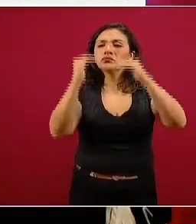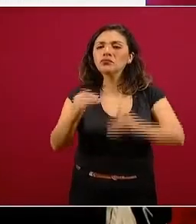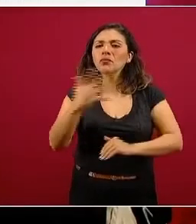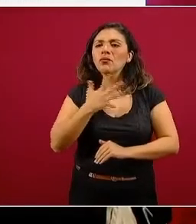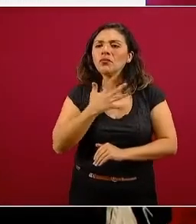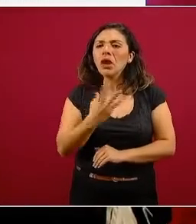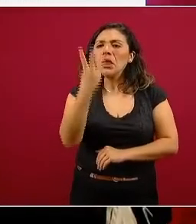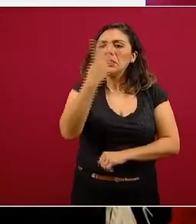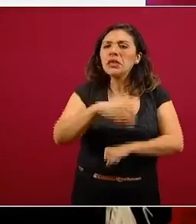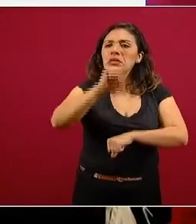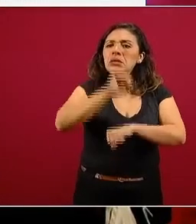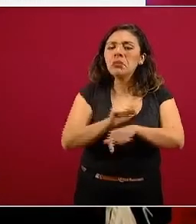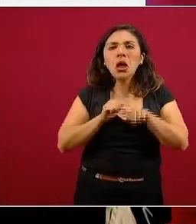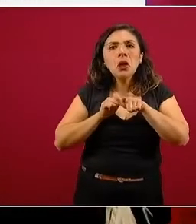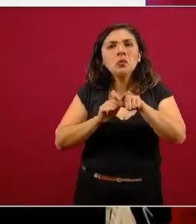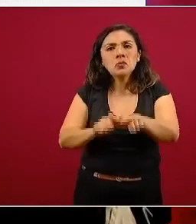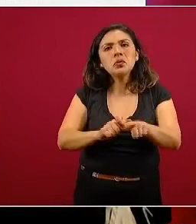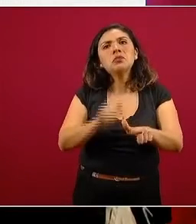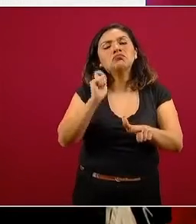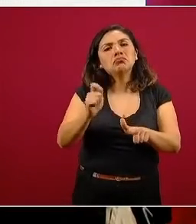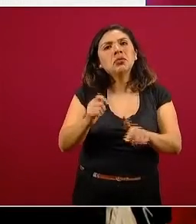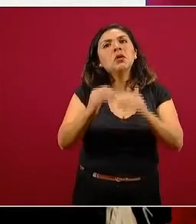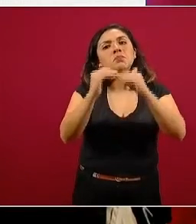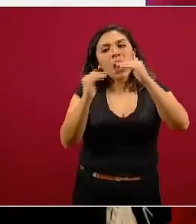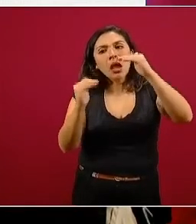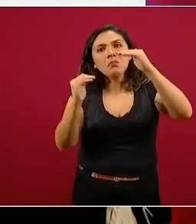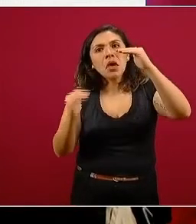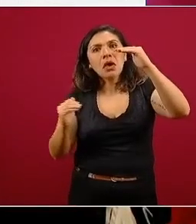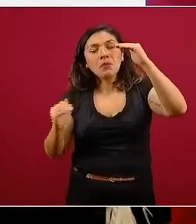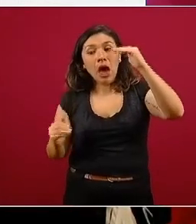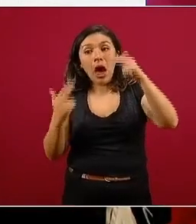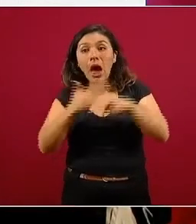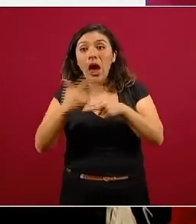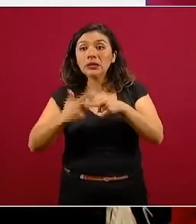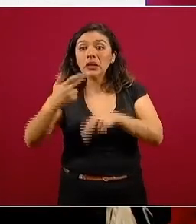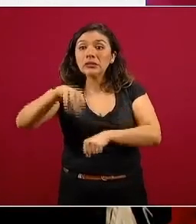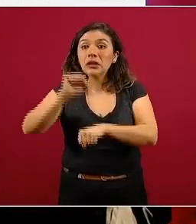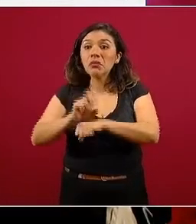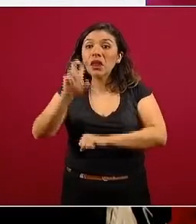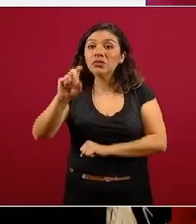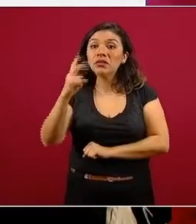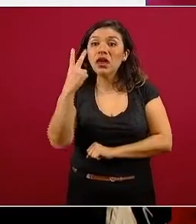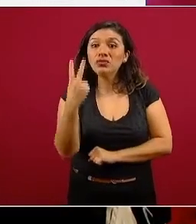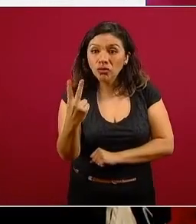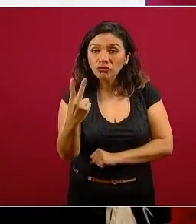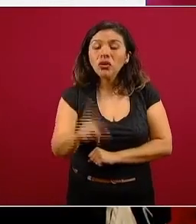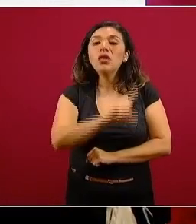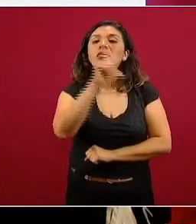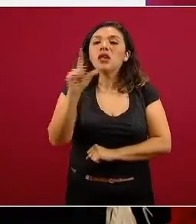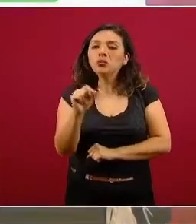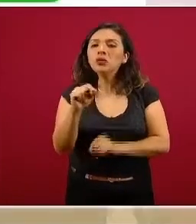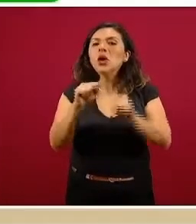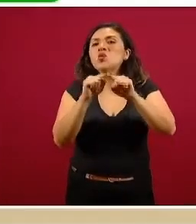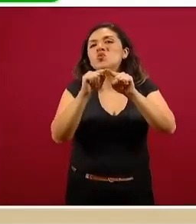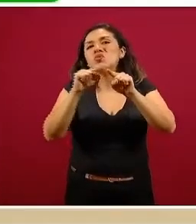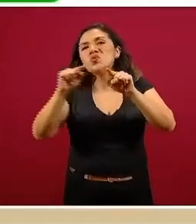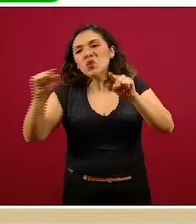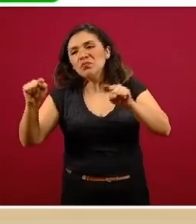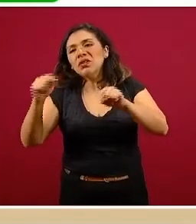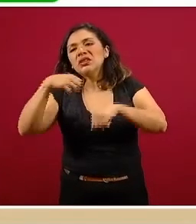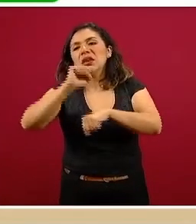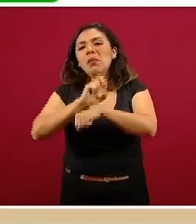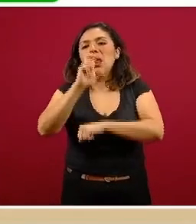ya 3 semanas continuas de descenso, prácticamente hasta la semana 32, luego hizo una meseta de la